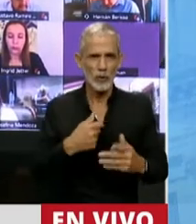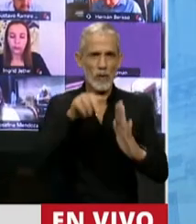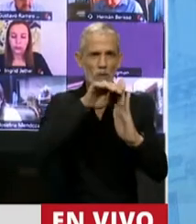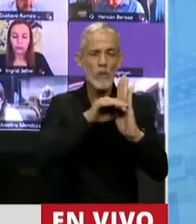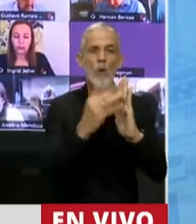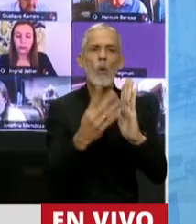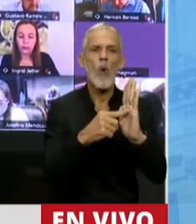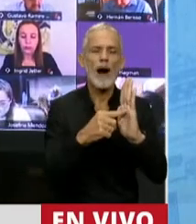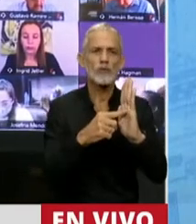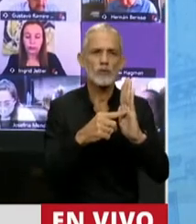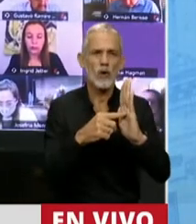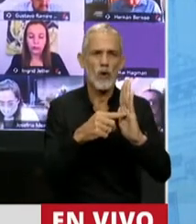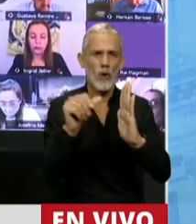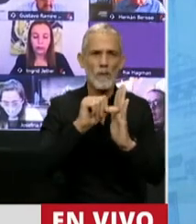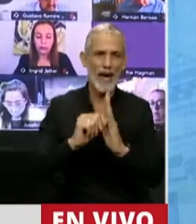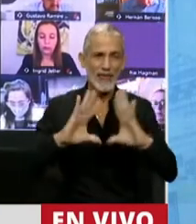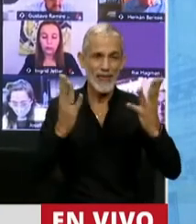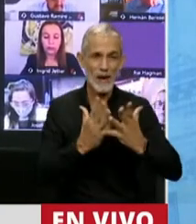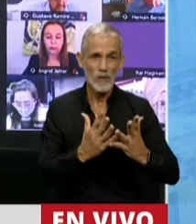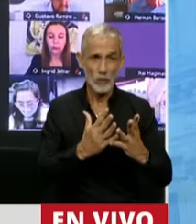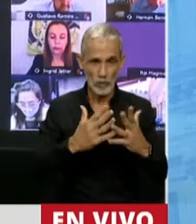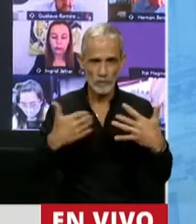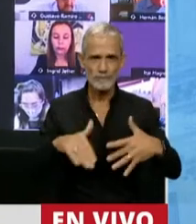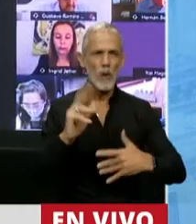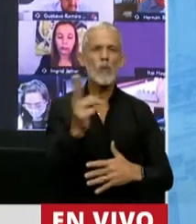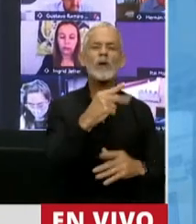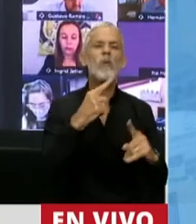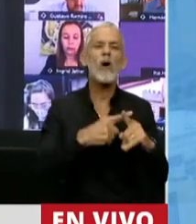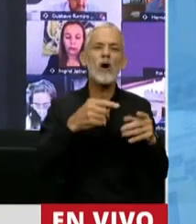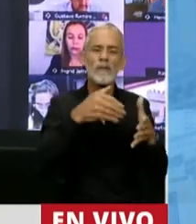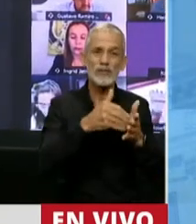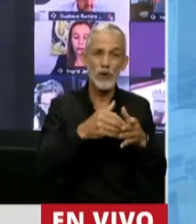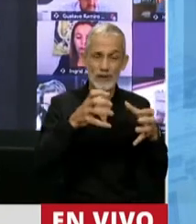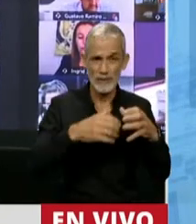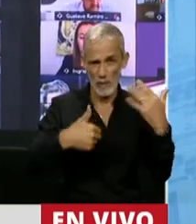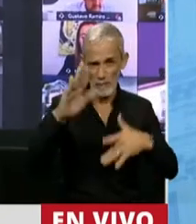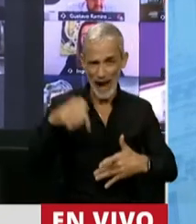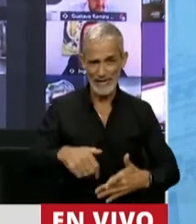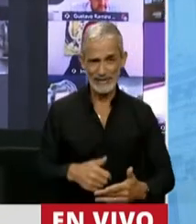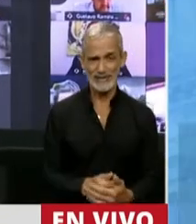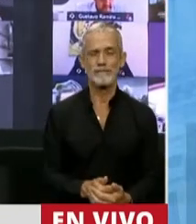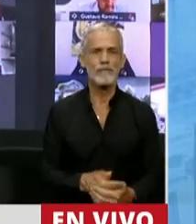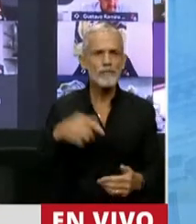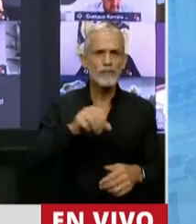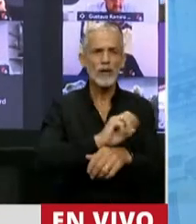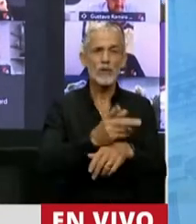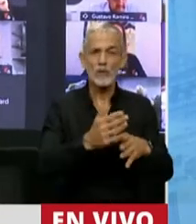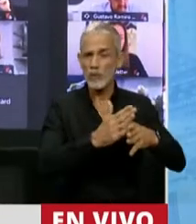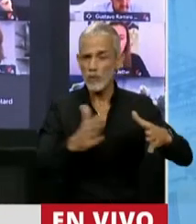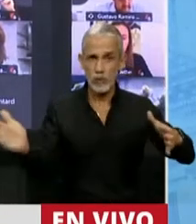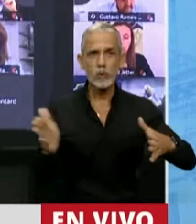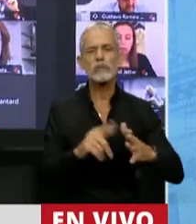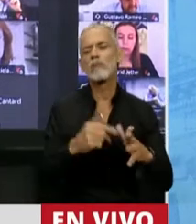con más muertos por millón por además somos el séptimo nominal digo en medio de esta pandemia que se